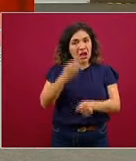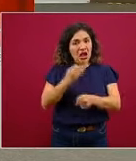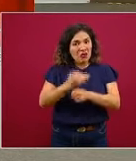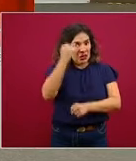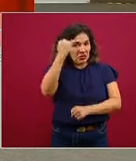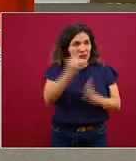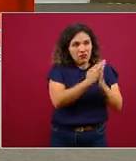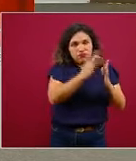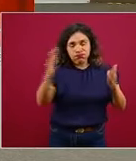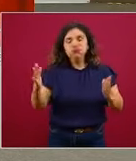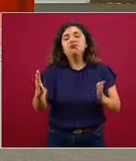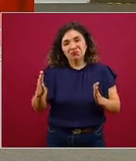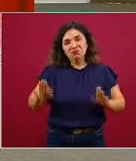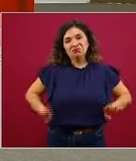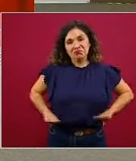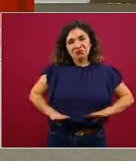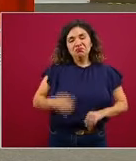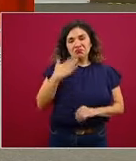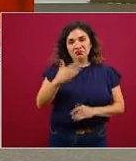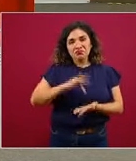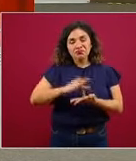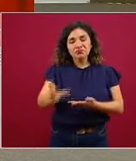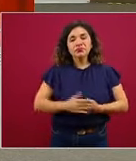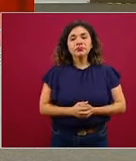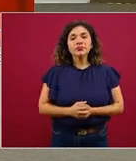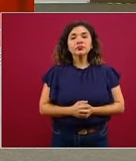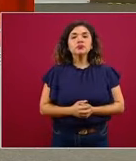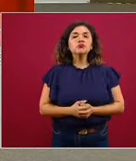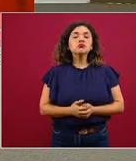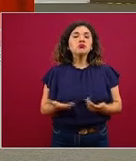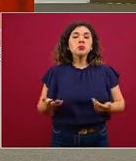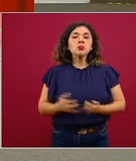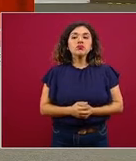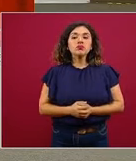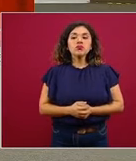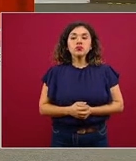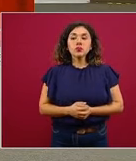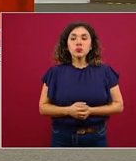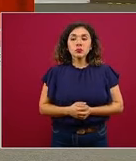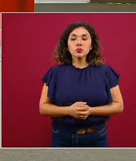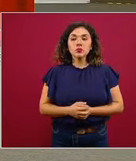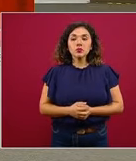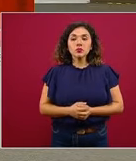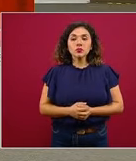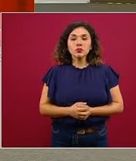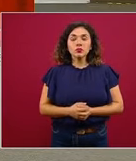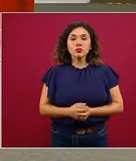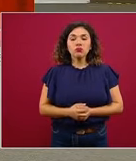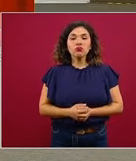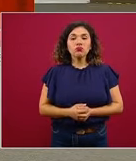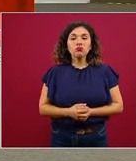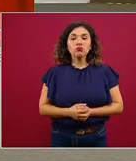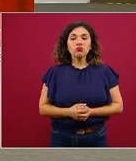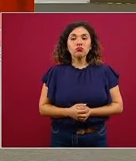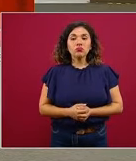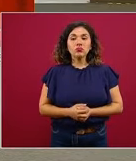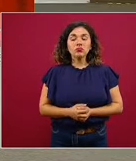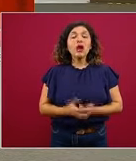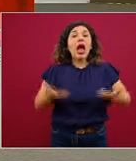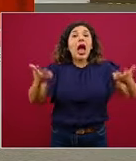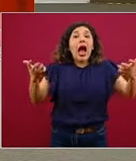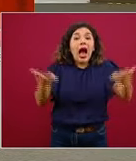el momento en el que estamos para el retorno laboral. Creo que, bueno, la parte técnica de qué hacer la contestará el doctor